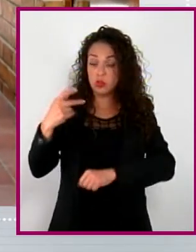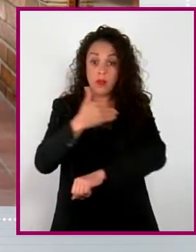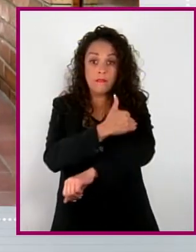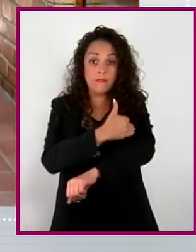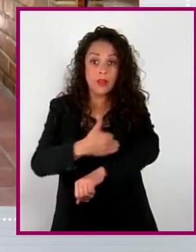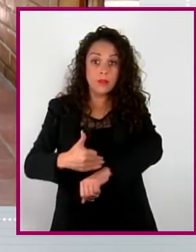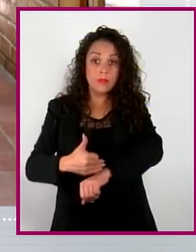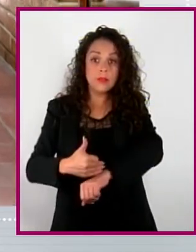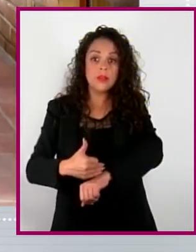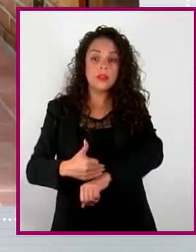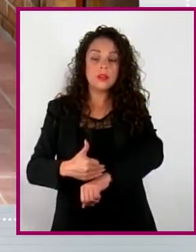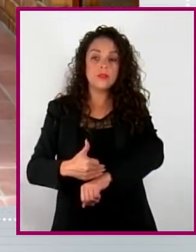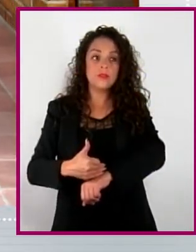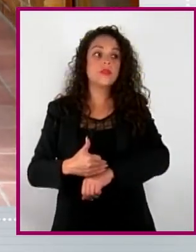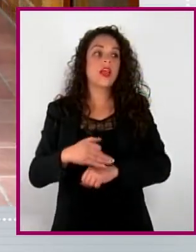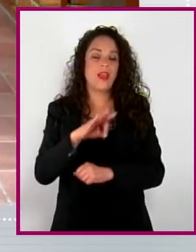puedan